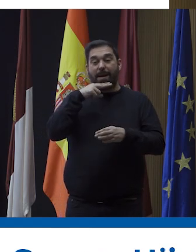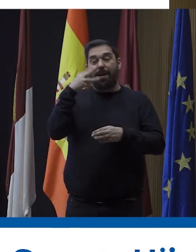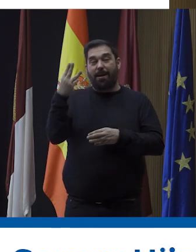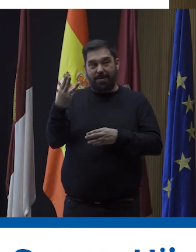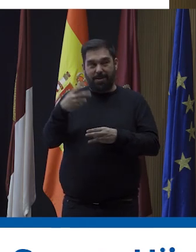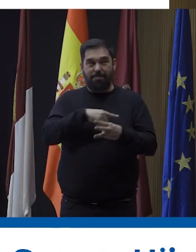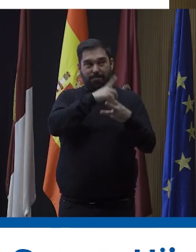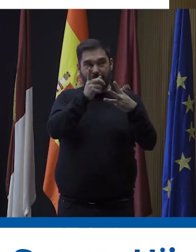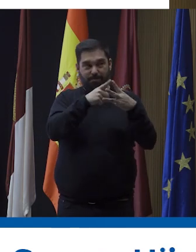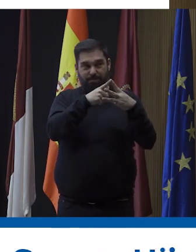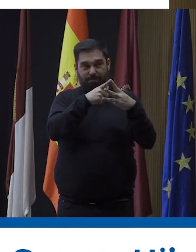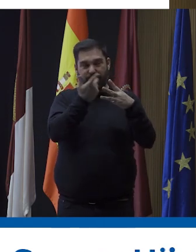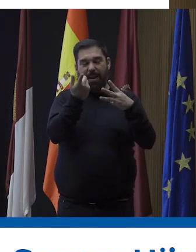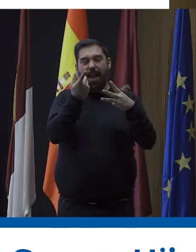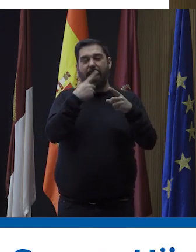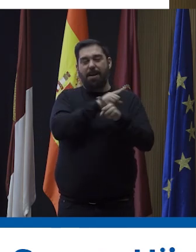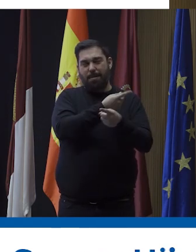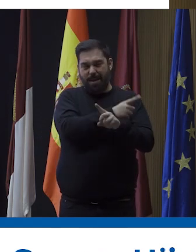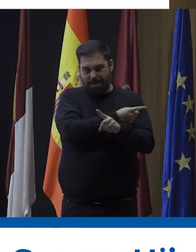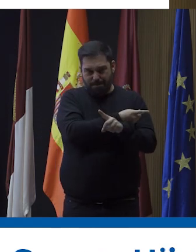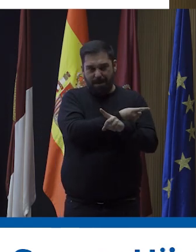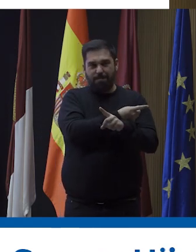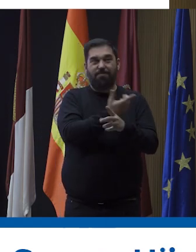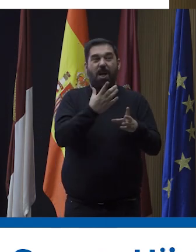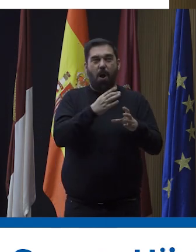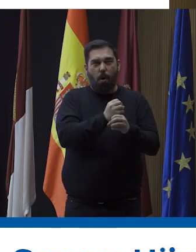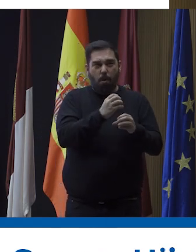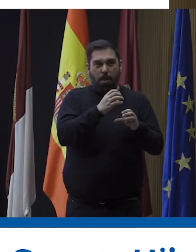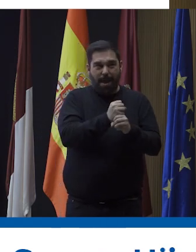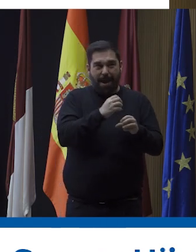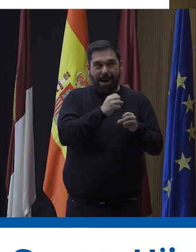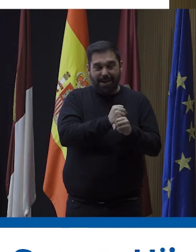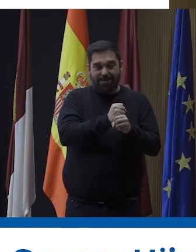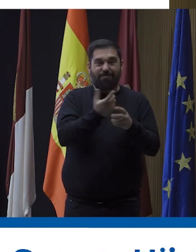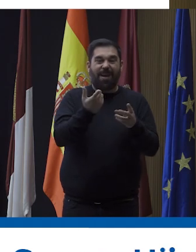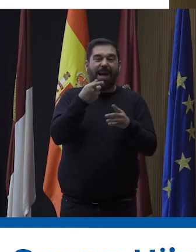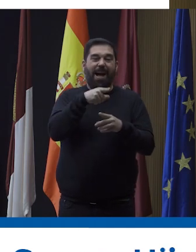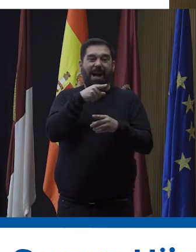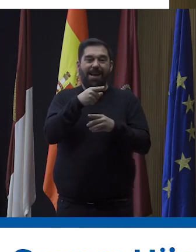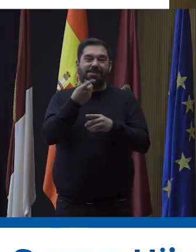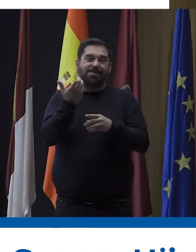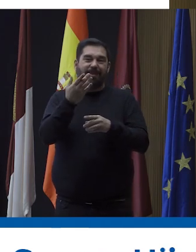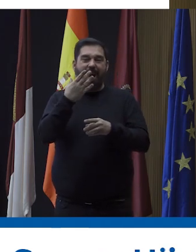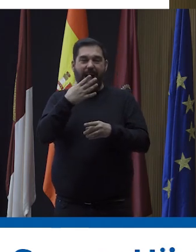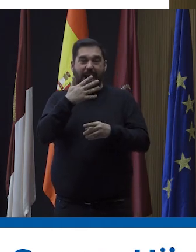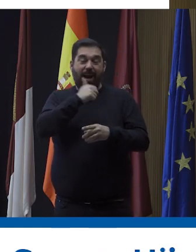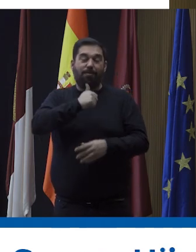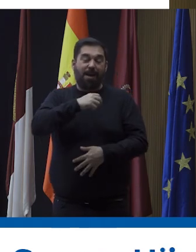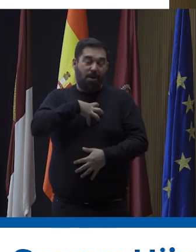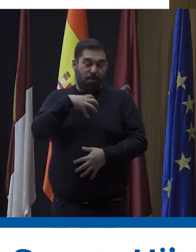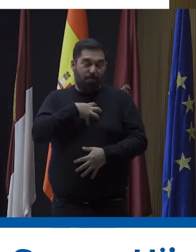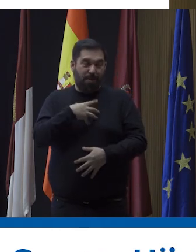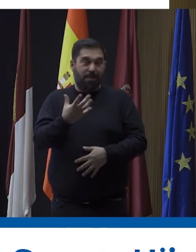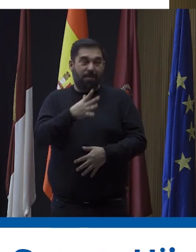vejiga hiperactiva, esa vejiga que está contrayéndose cada 2x3, la incontinencia de esfuerzo por una mala transmisión de las